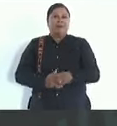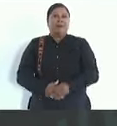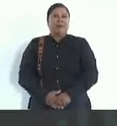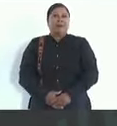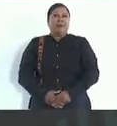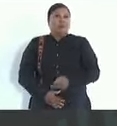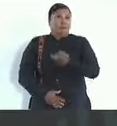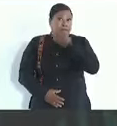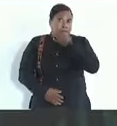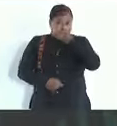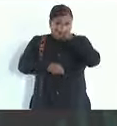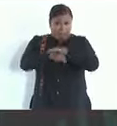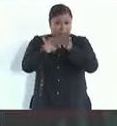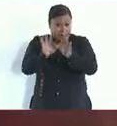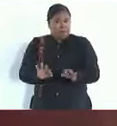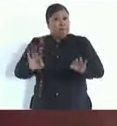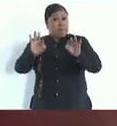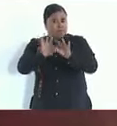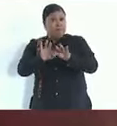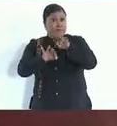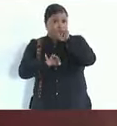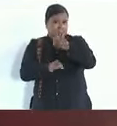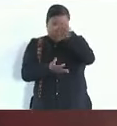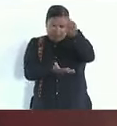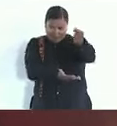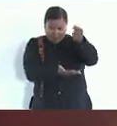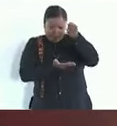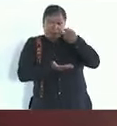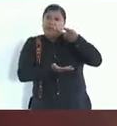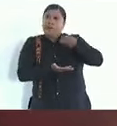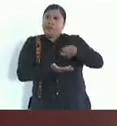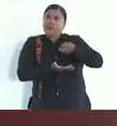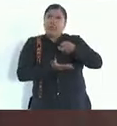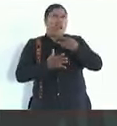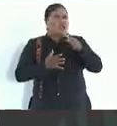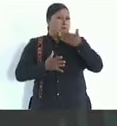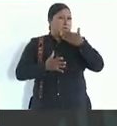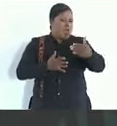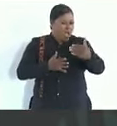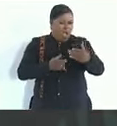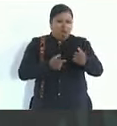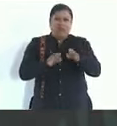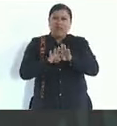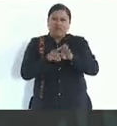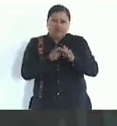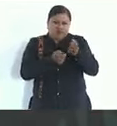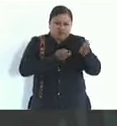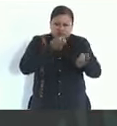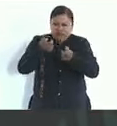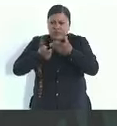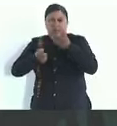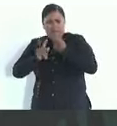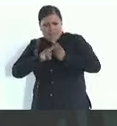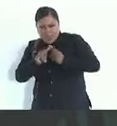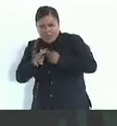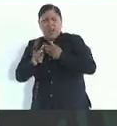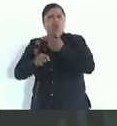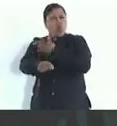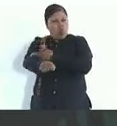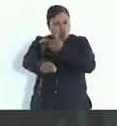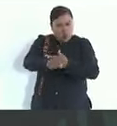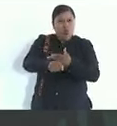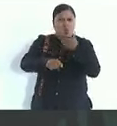Es importante destacar que los recursos han sido administrados de manera honesta y responsable por